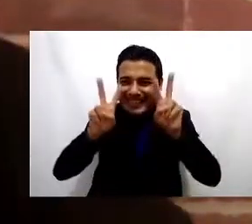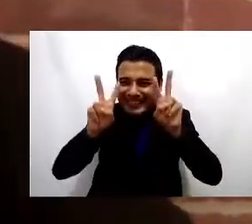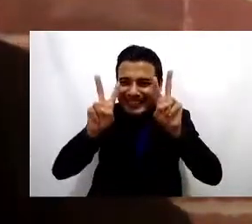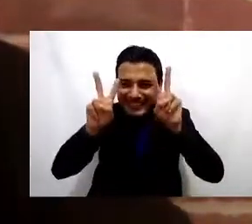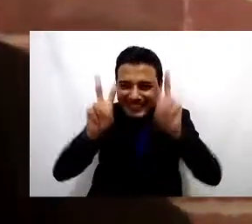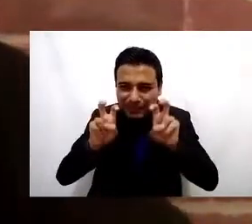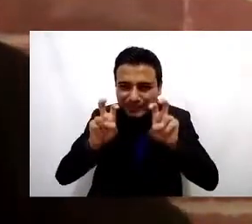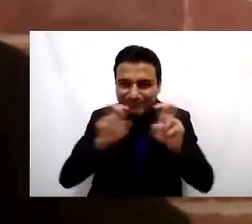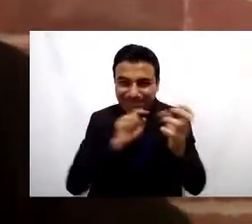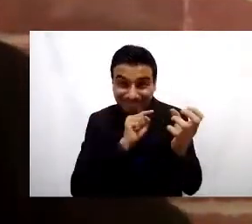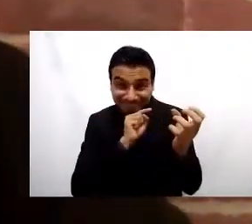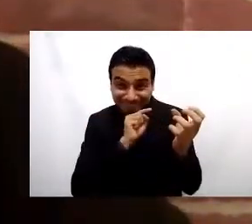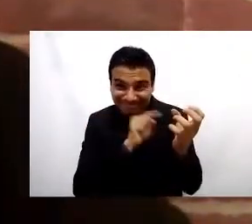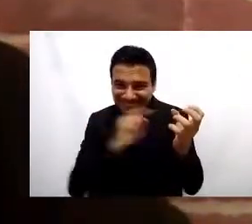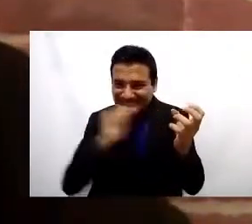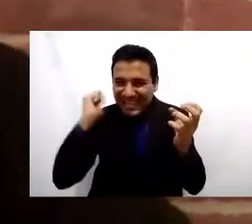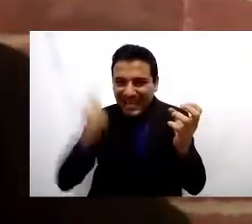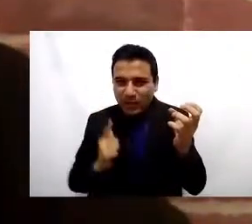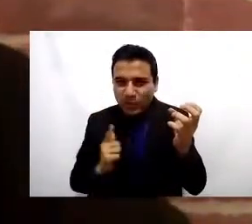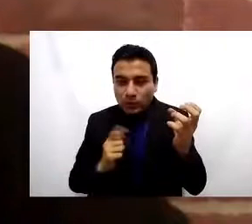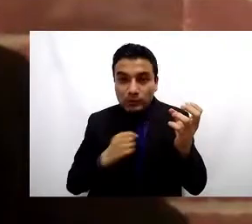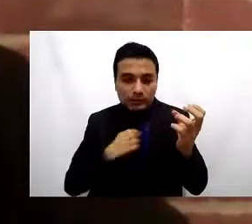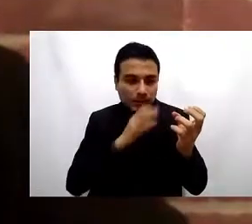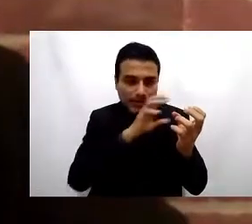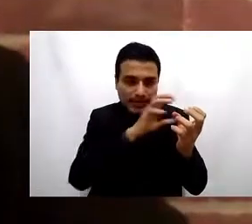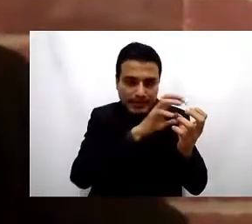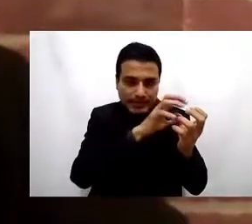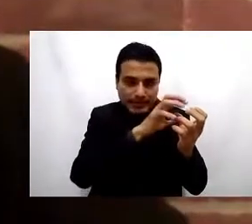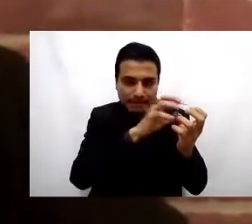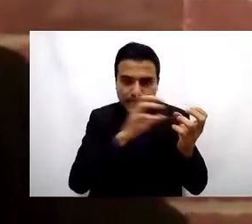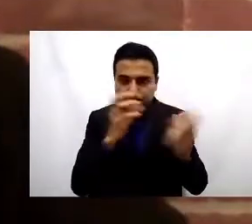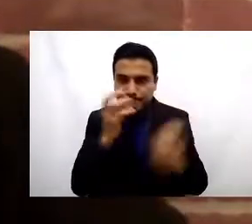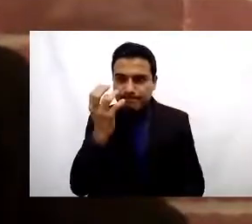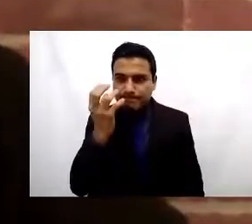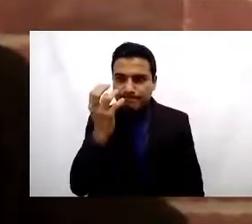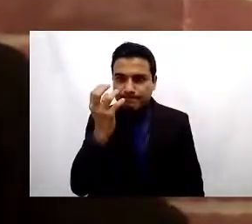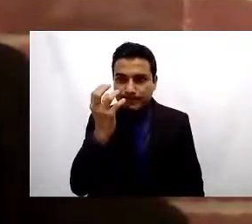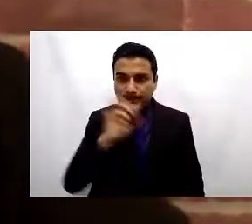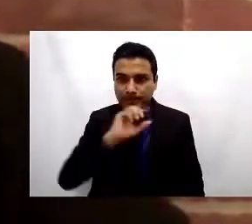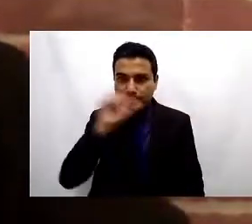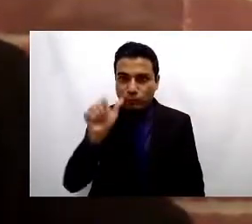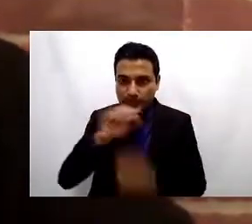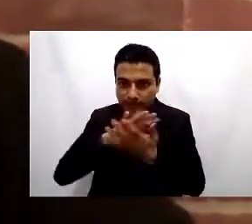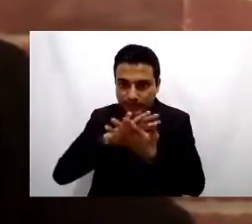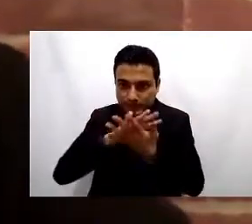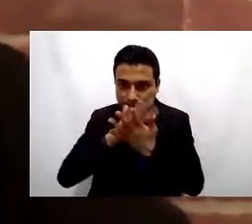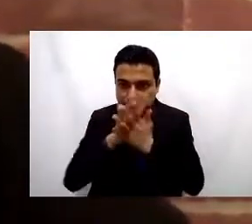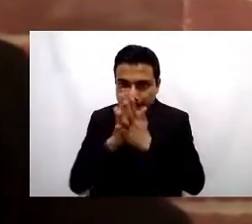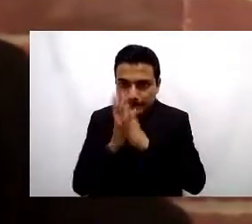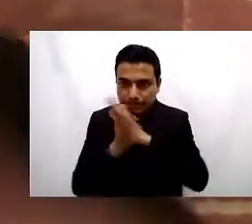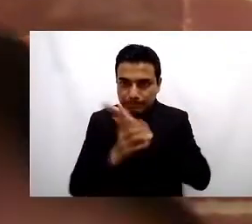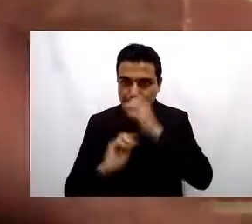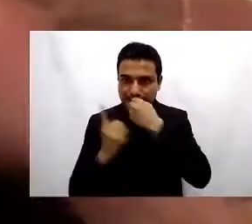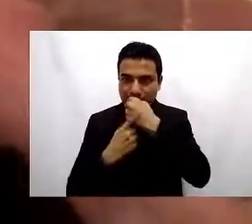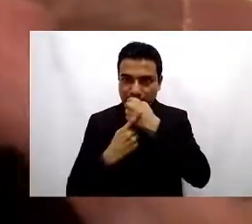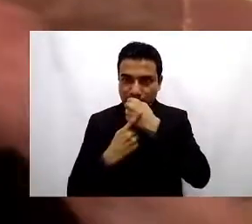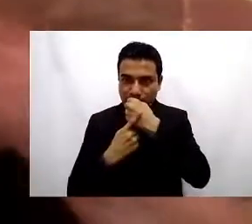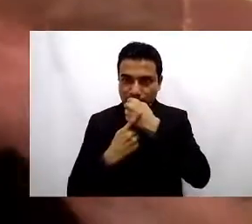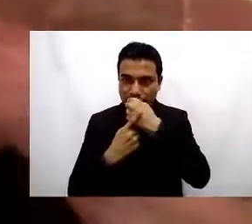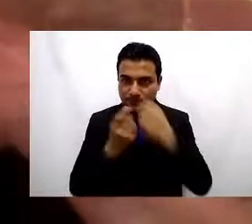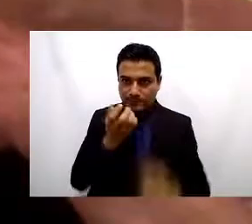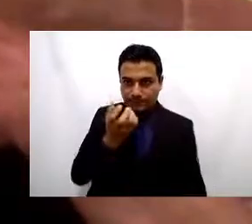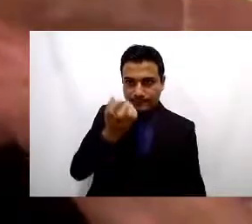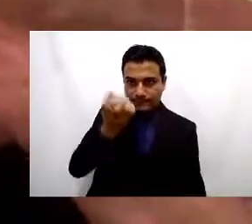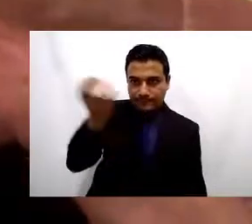al espectador para que en la provocación el espectador sea conducido en su propia